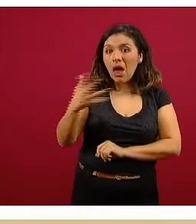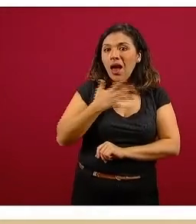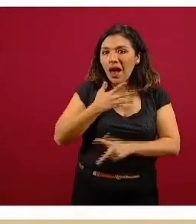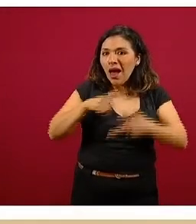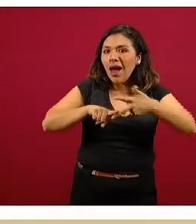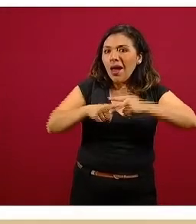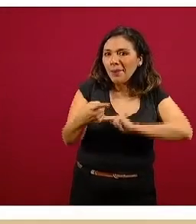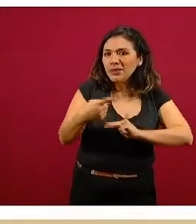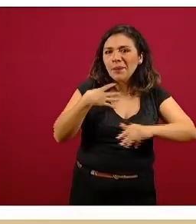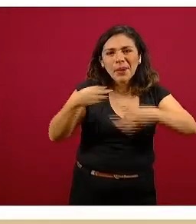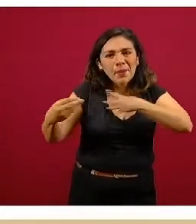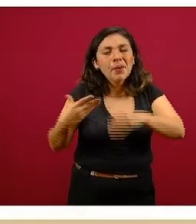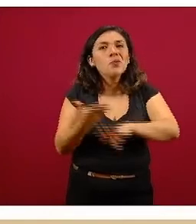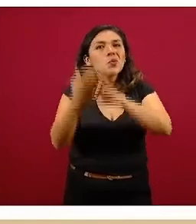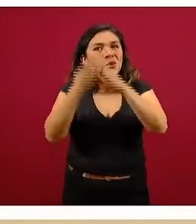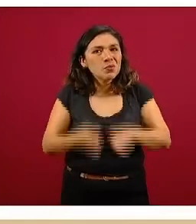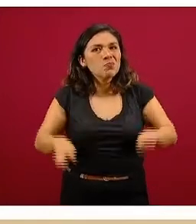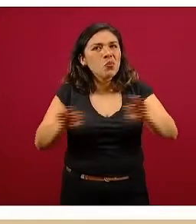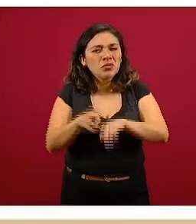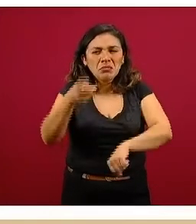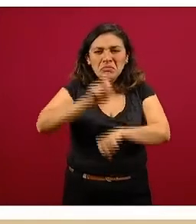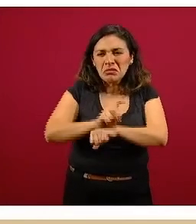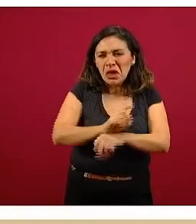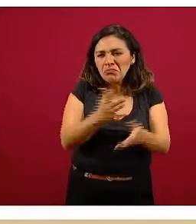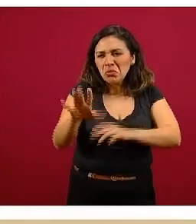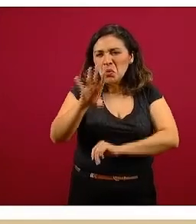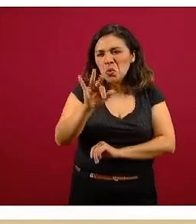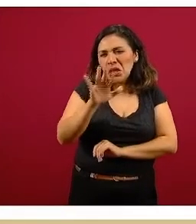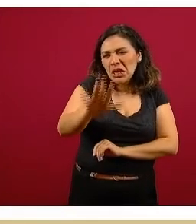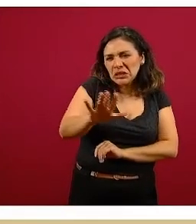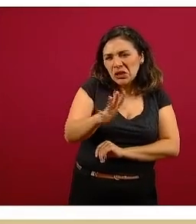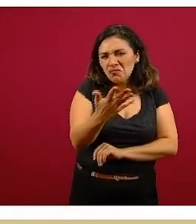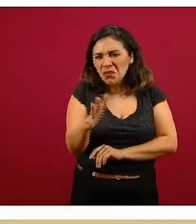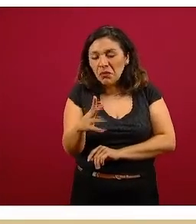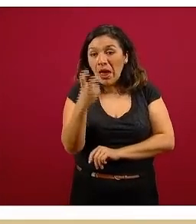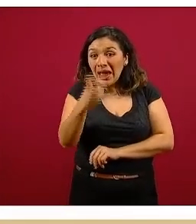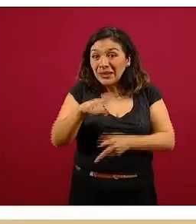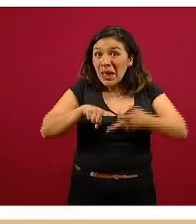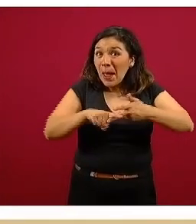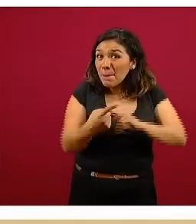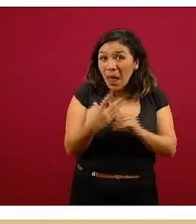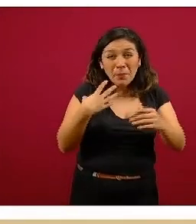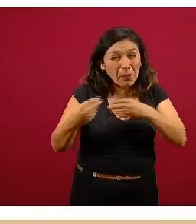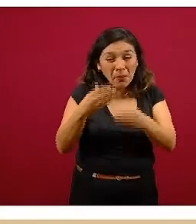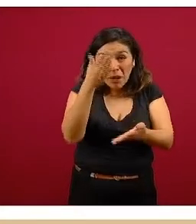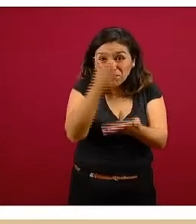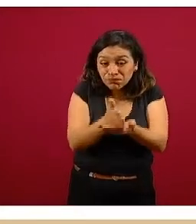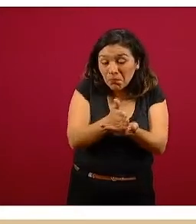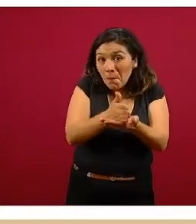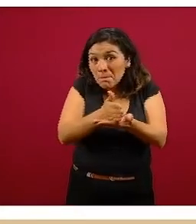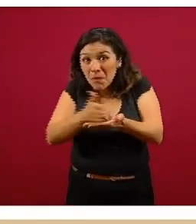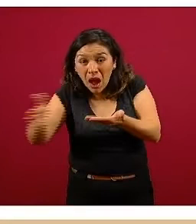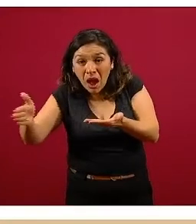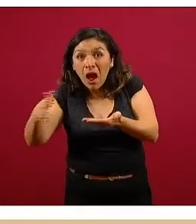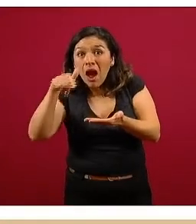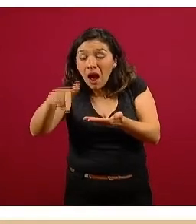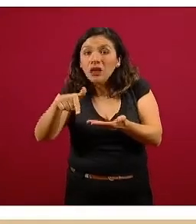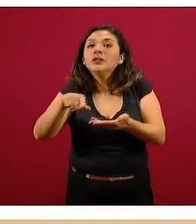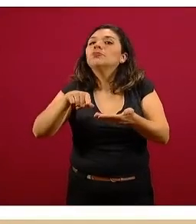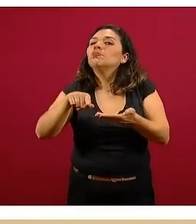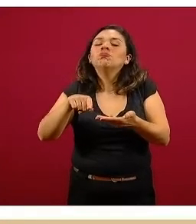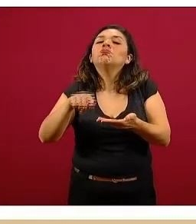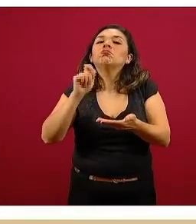inicia con una transmisión importante, ahí por su día 45, y una vez que inicia esa transmisión importante o esa tendencia